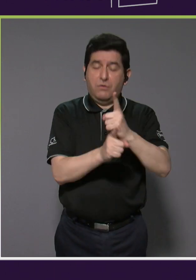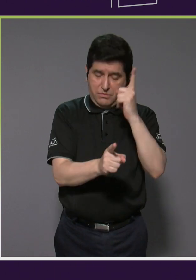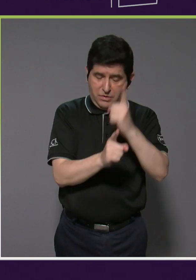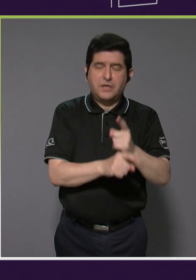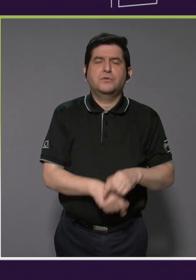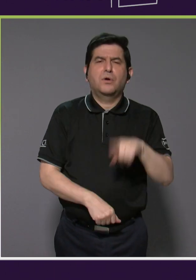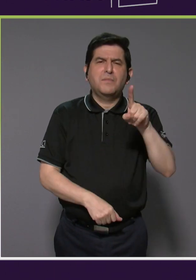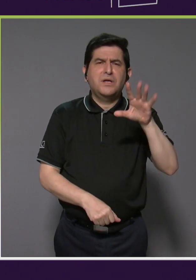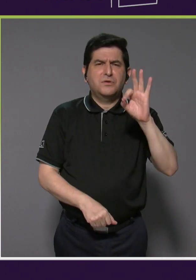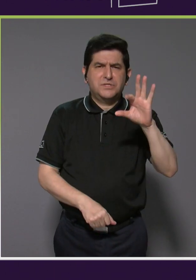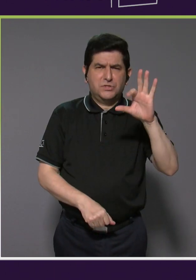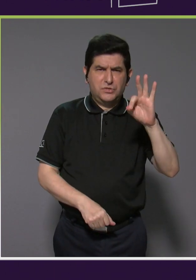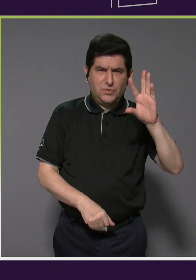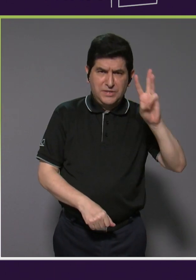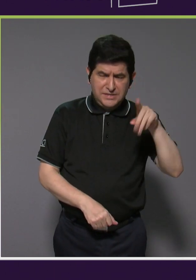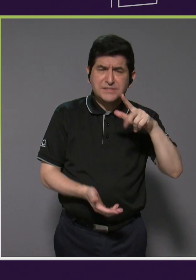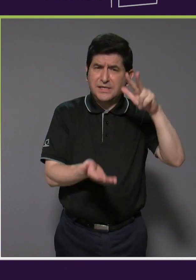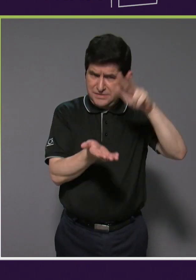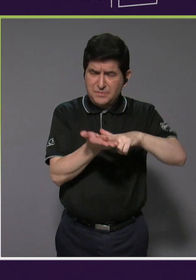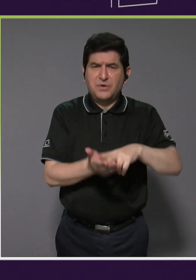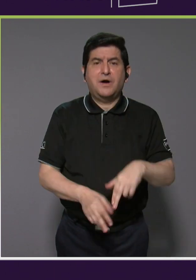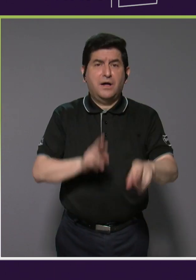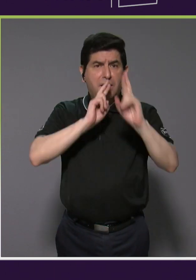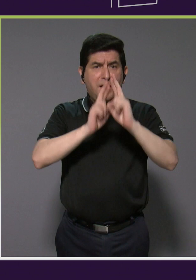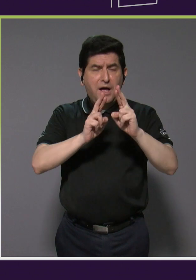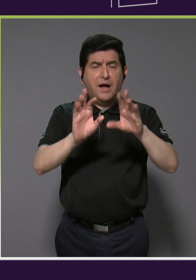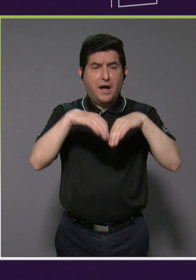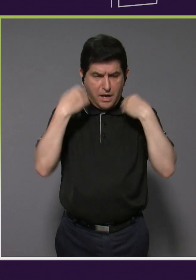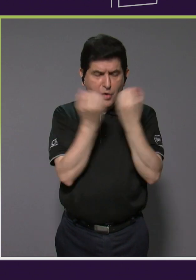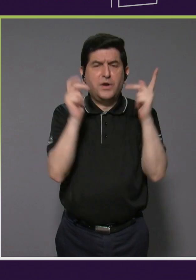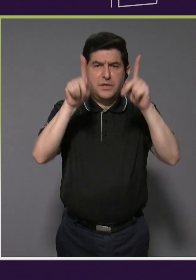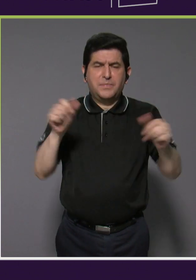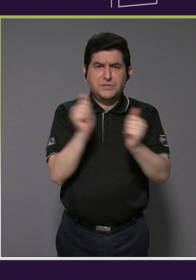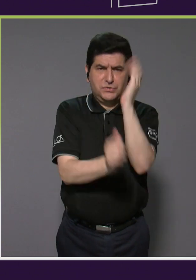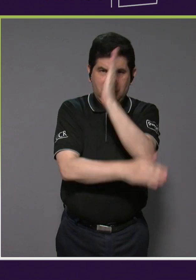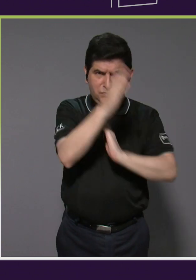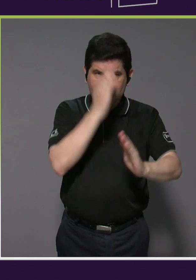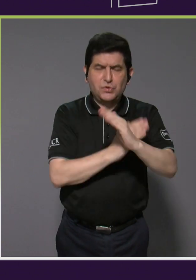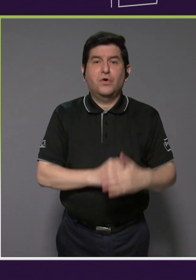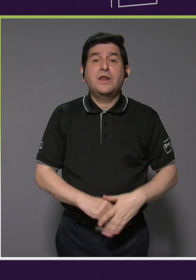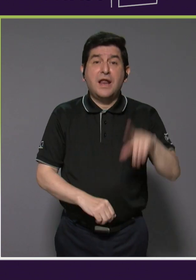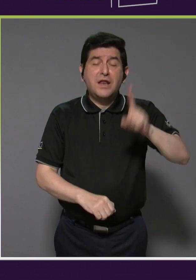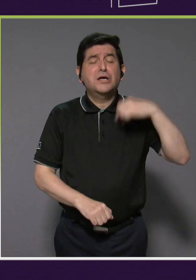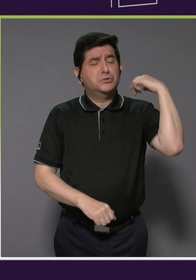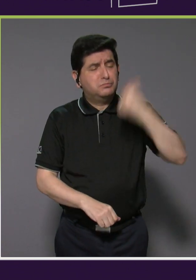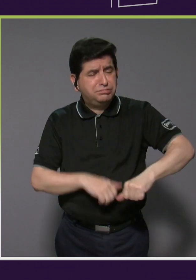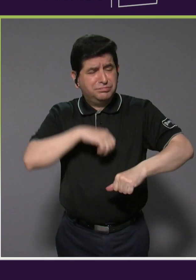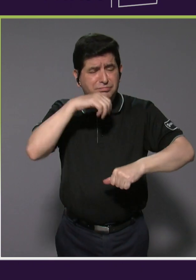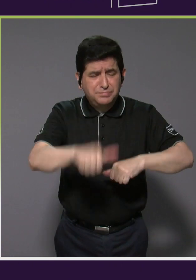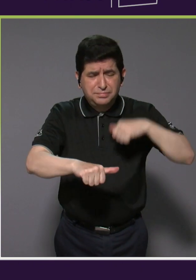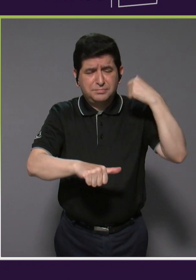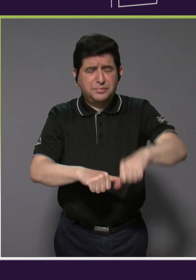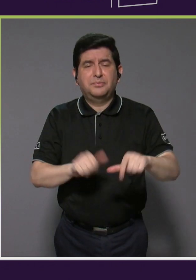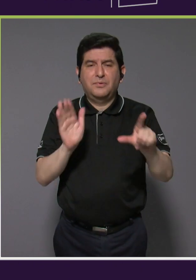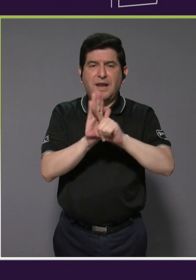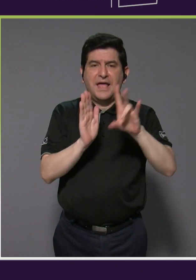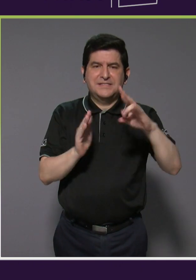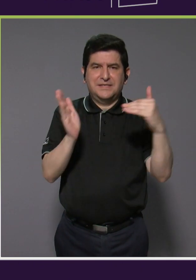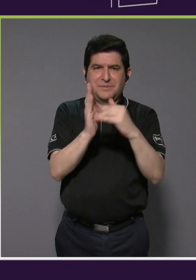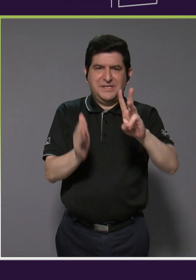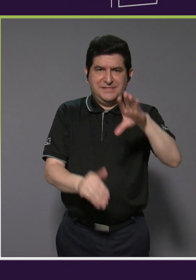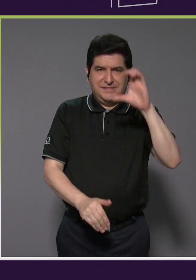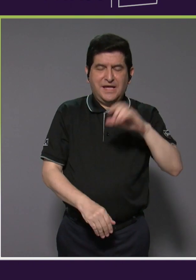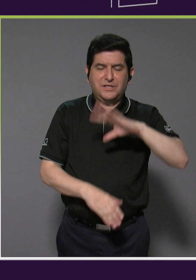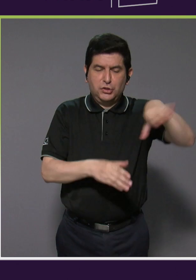en 1996 fue la respuesta a la organización de las personas con discapacidad. Requirió de lucha la ley 7600, ¿verdad? En